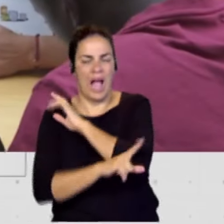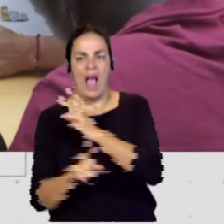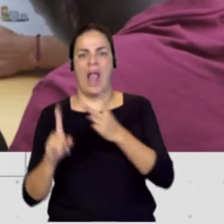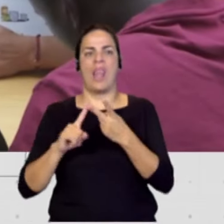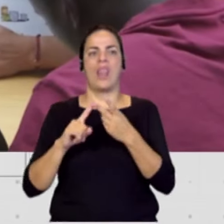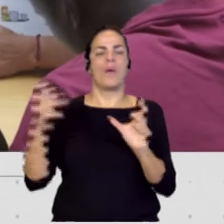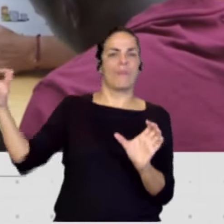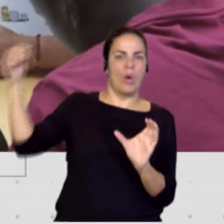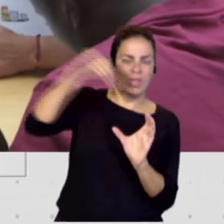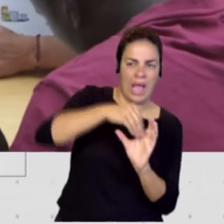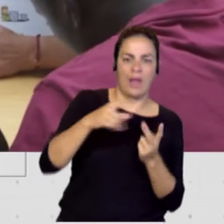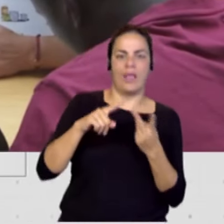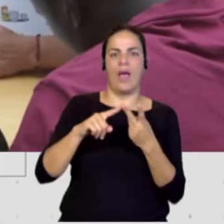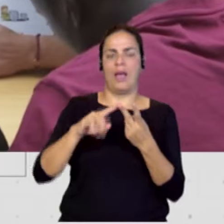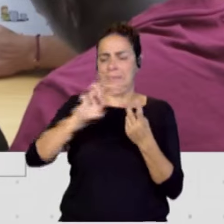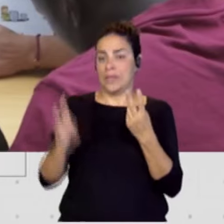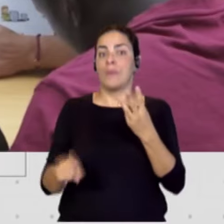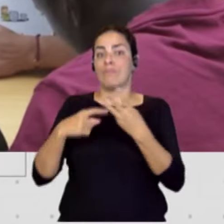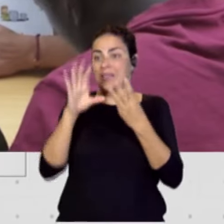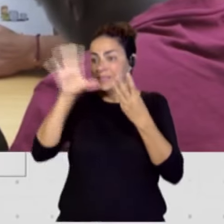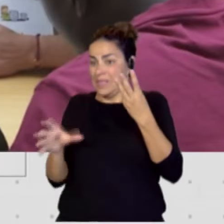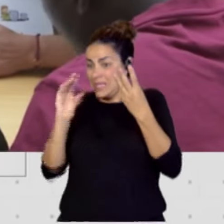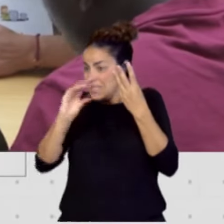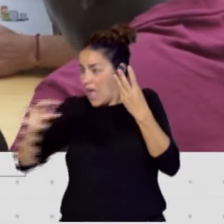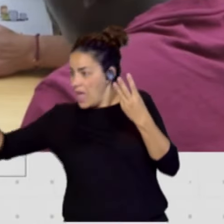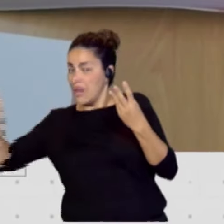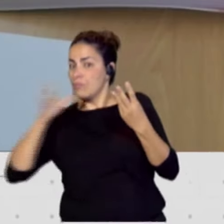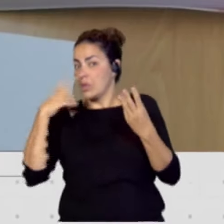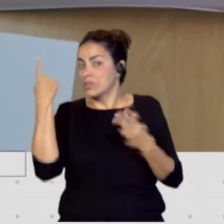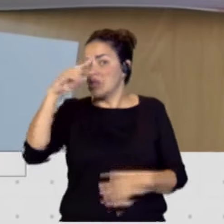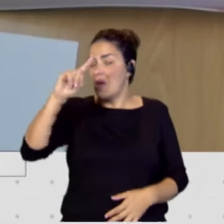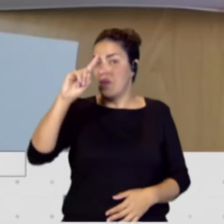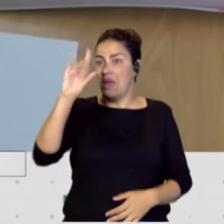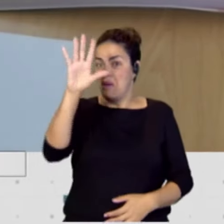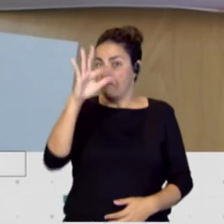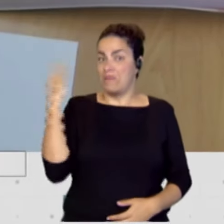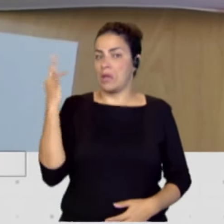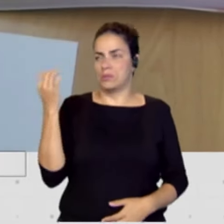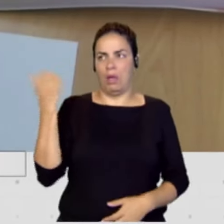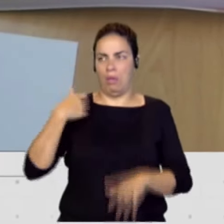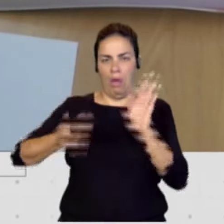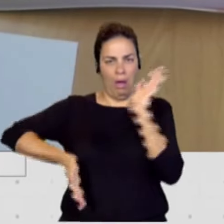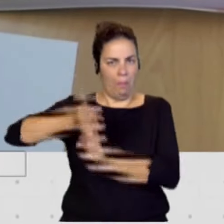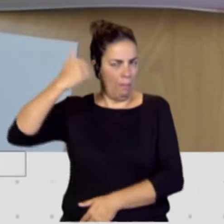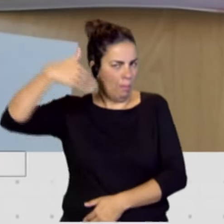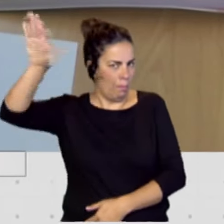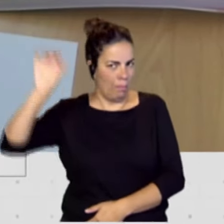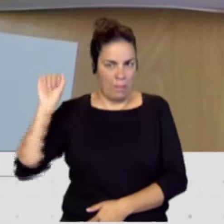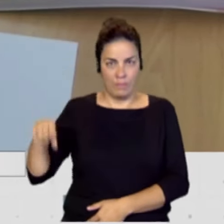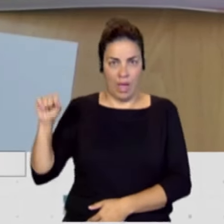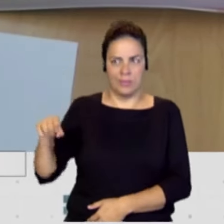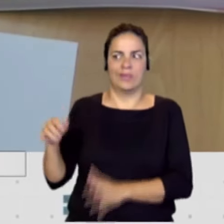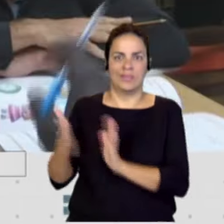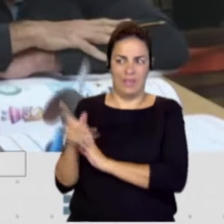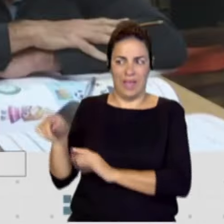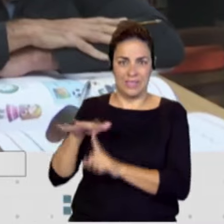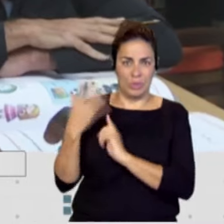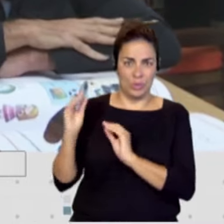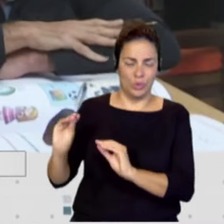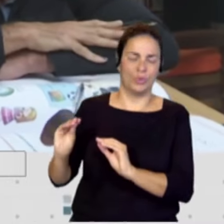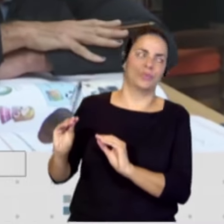súmale ahora al sagel de donde Francia ya sabes que ha cogido camino se ha alargado y aquello va a quedar bonito no Por